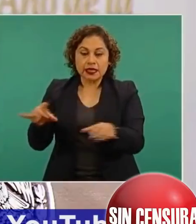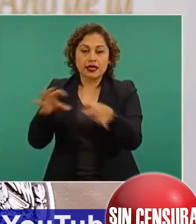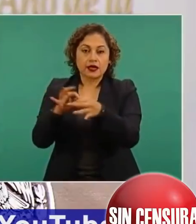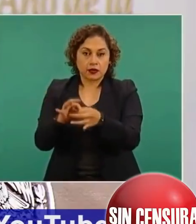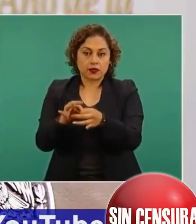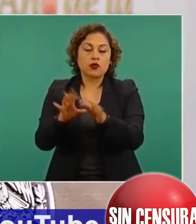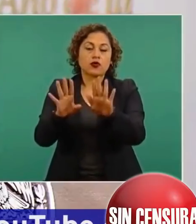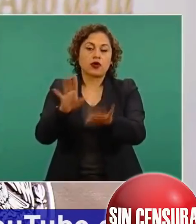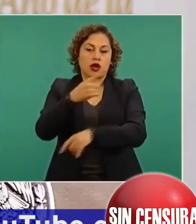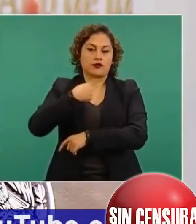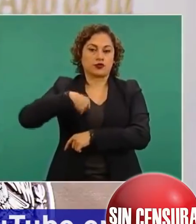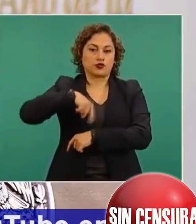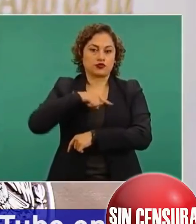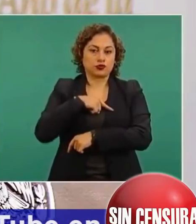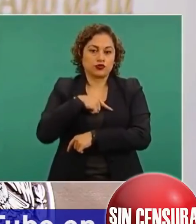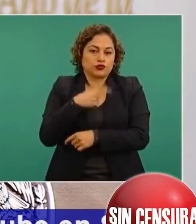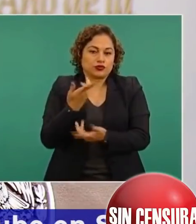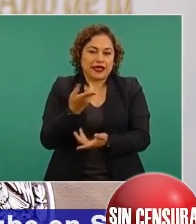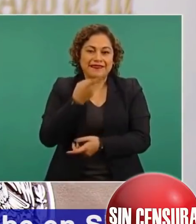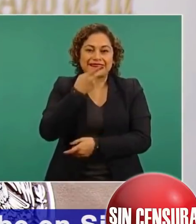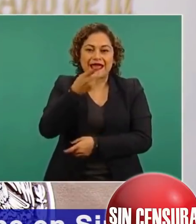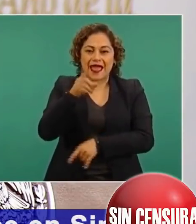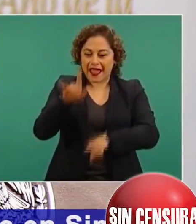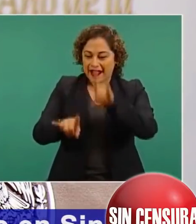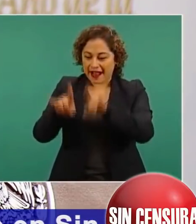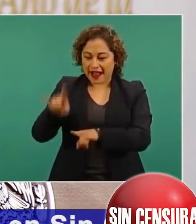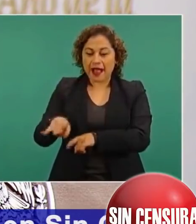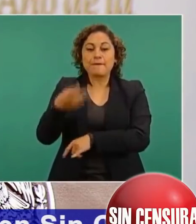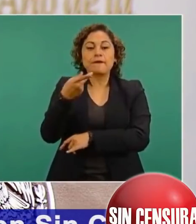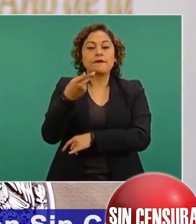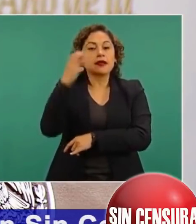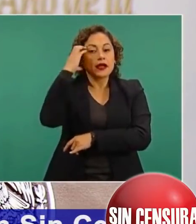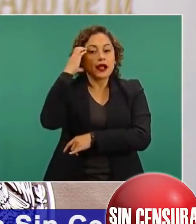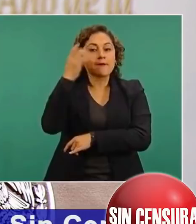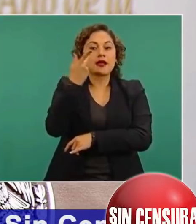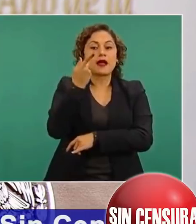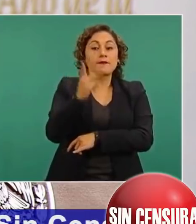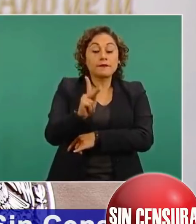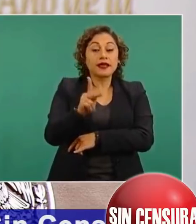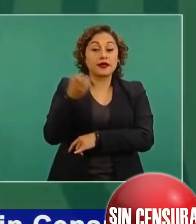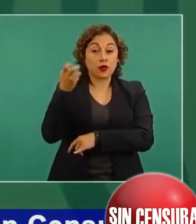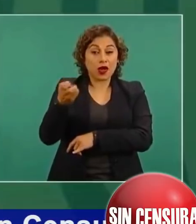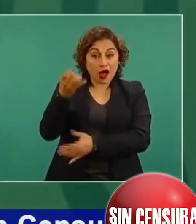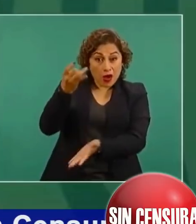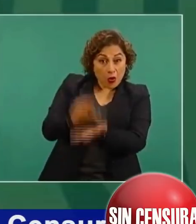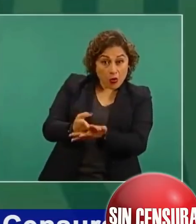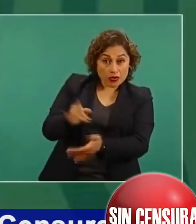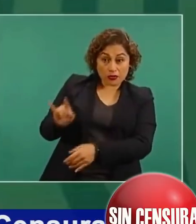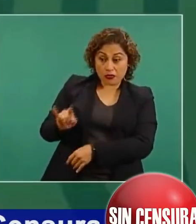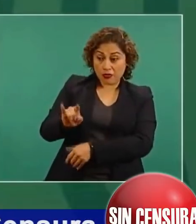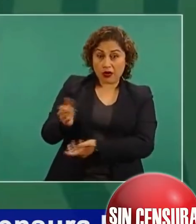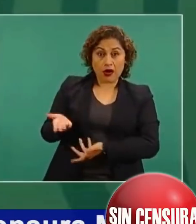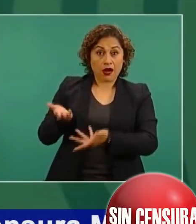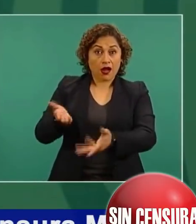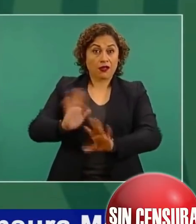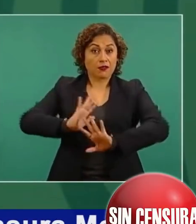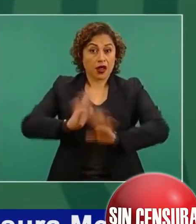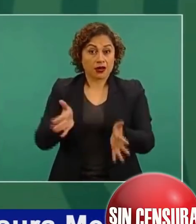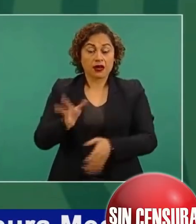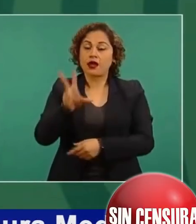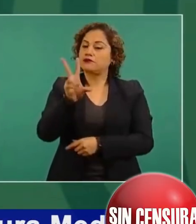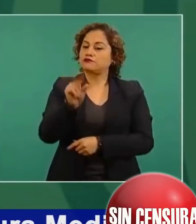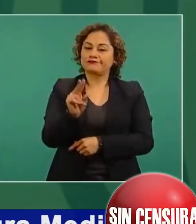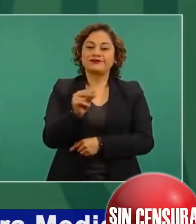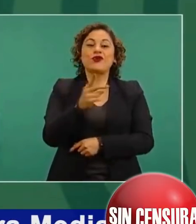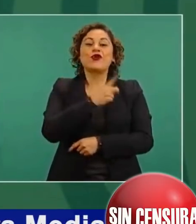no se trata solamente del mueble físico donde se atiende a las personas, se trata de toda